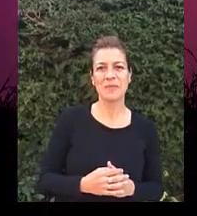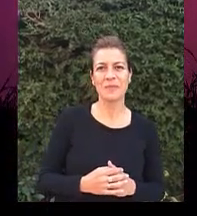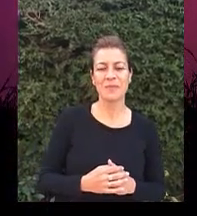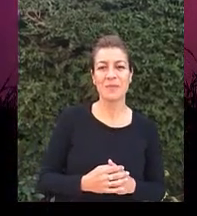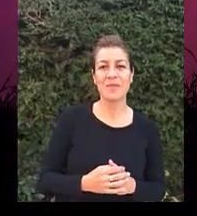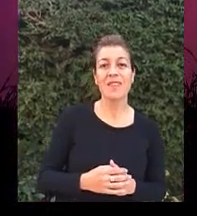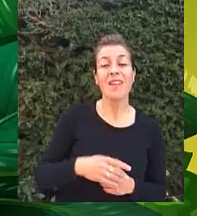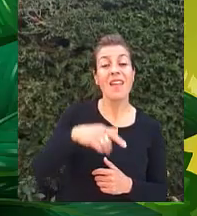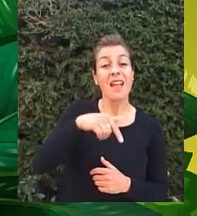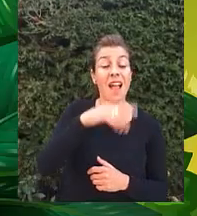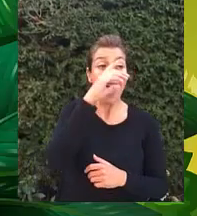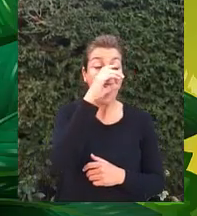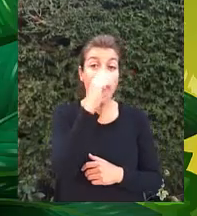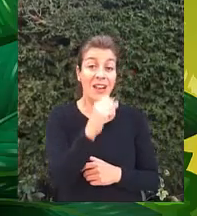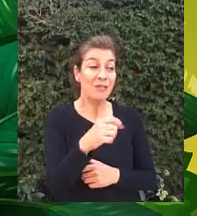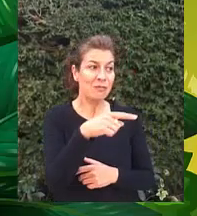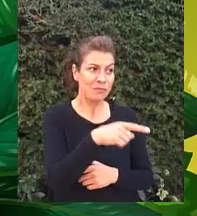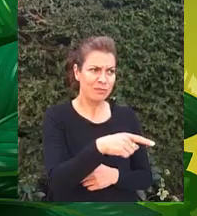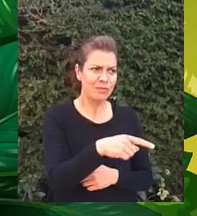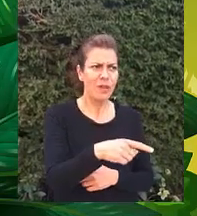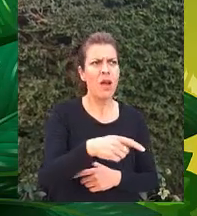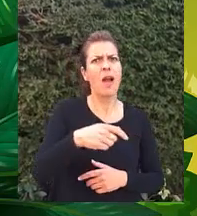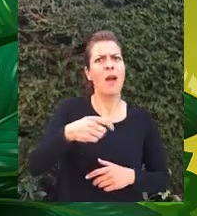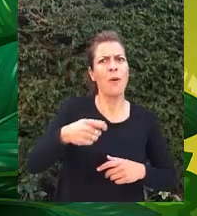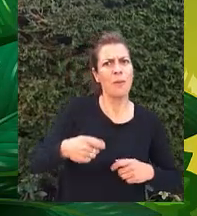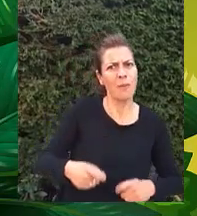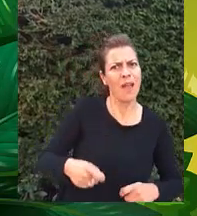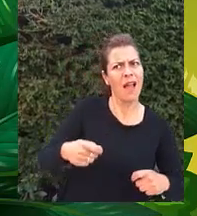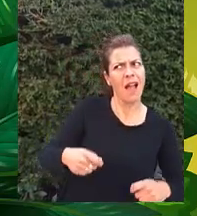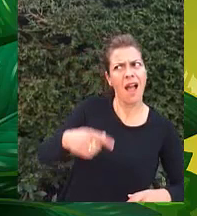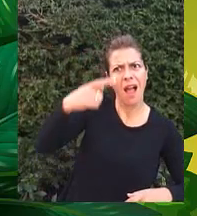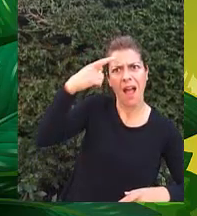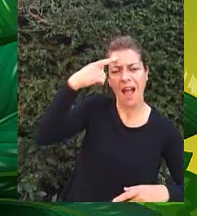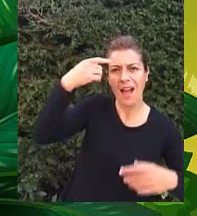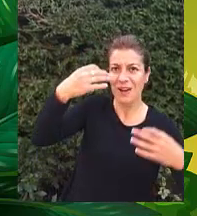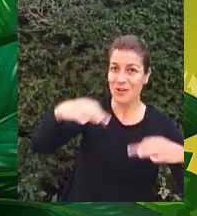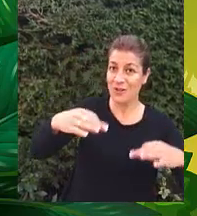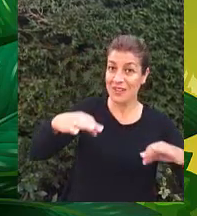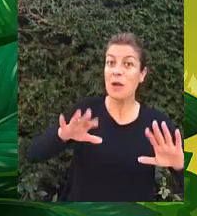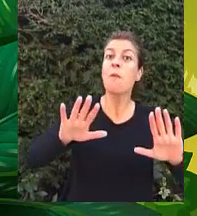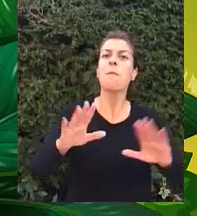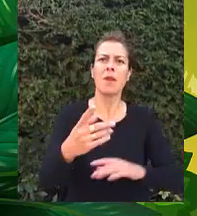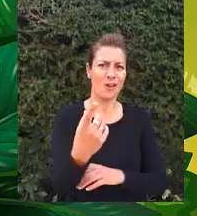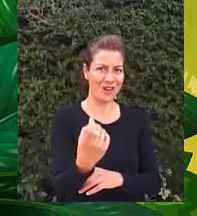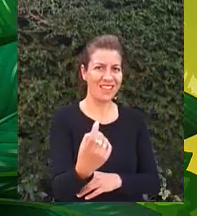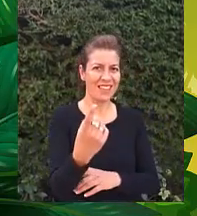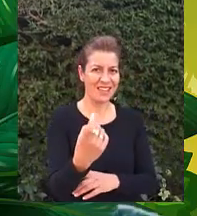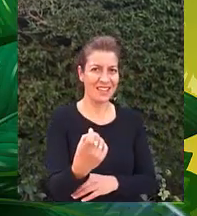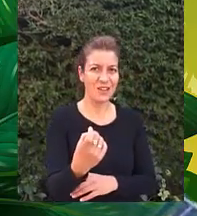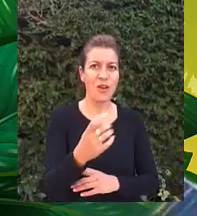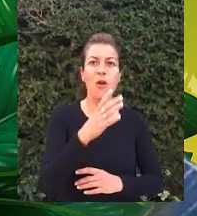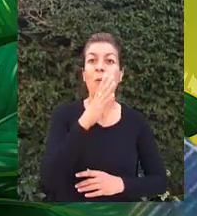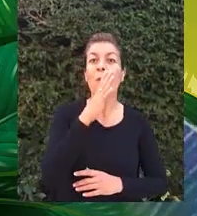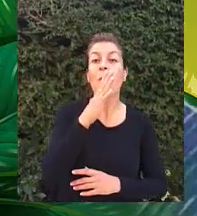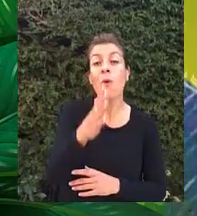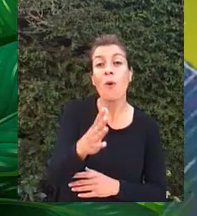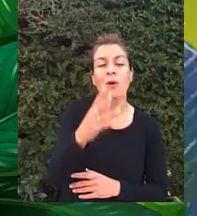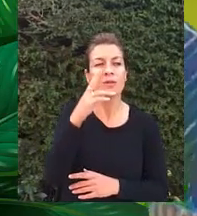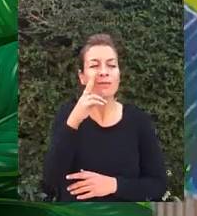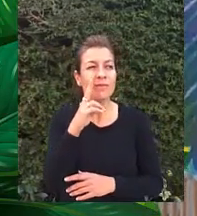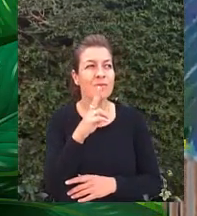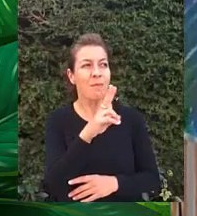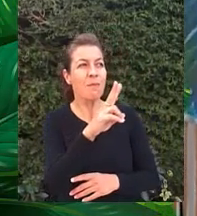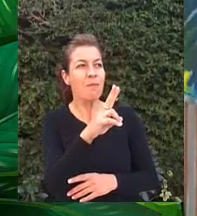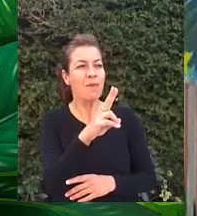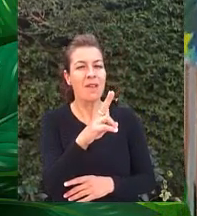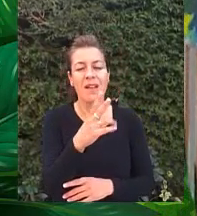temblorosos. Este hermoso elefante, espeso, inocente, pero necesario, porque nos